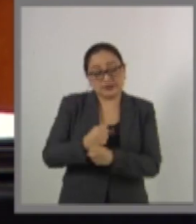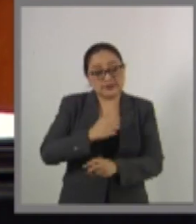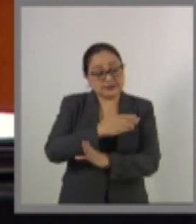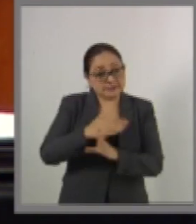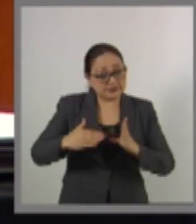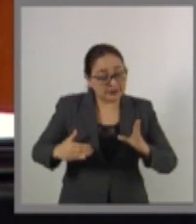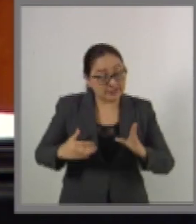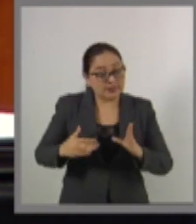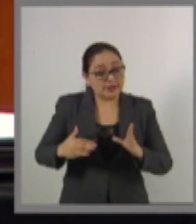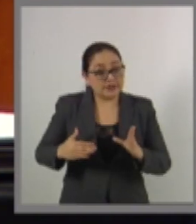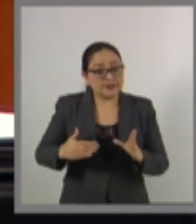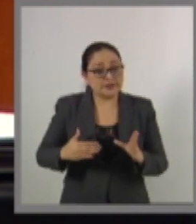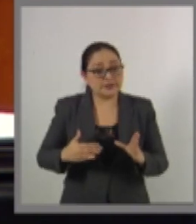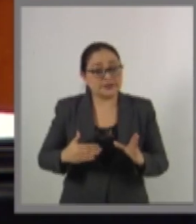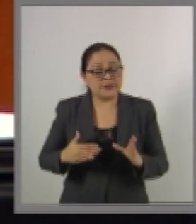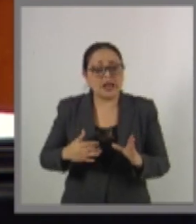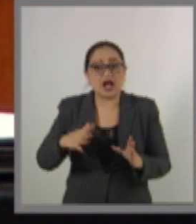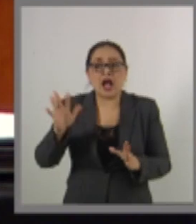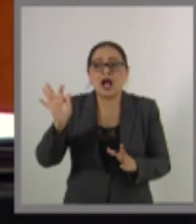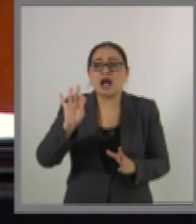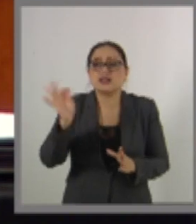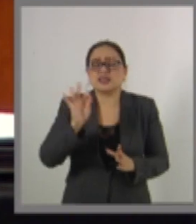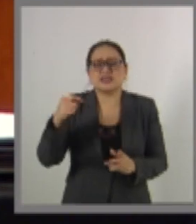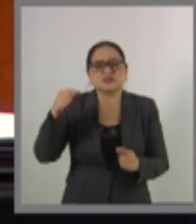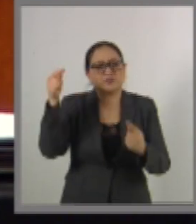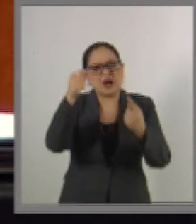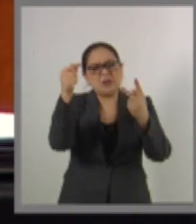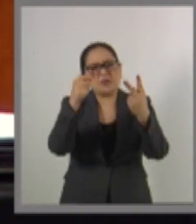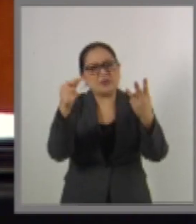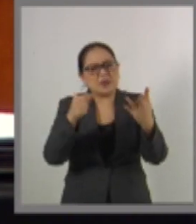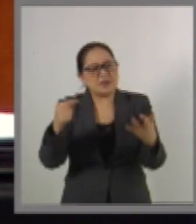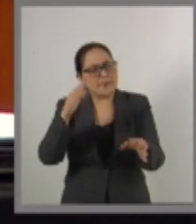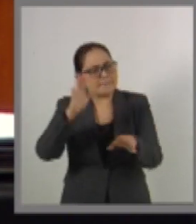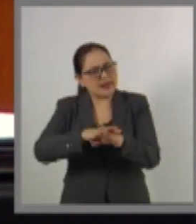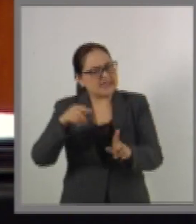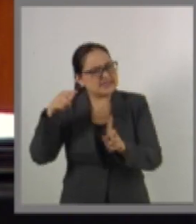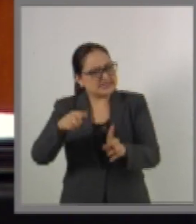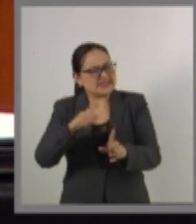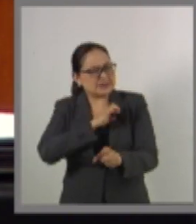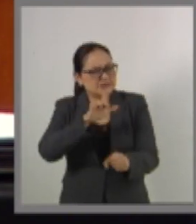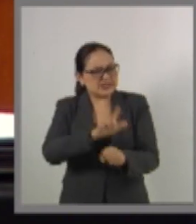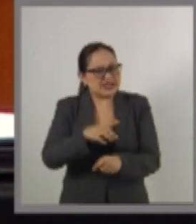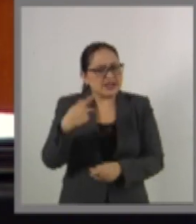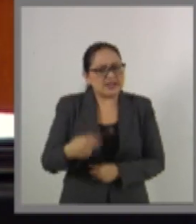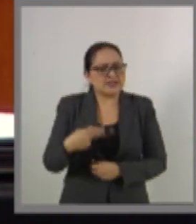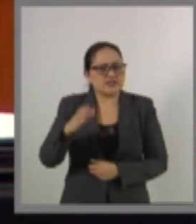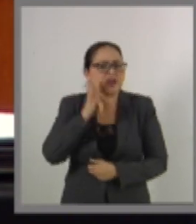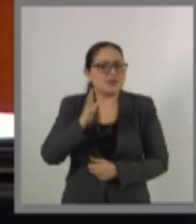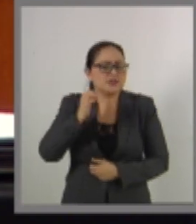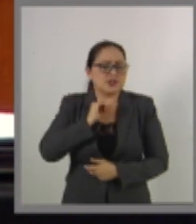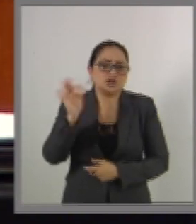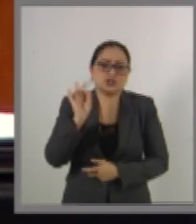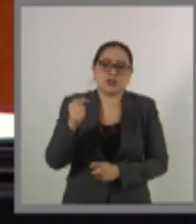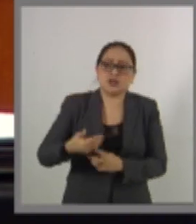esta... Hubo momentos específicos o muy particulares en esta Cámara, sobre todo cuando